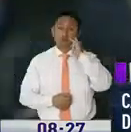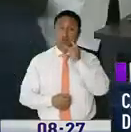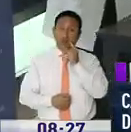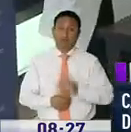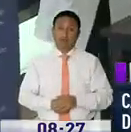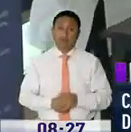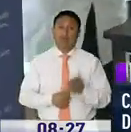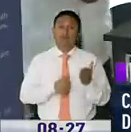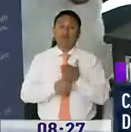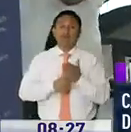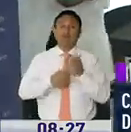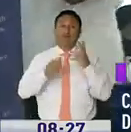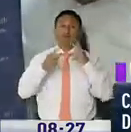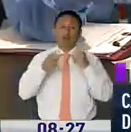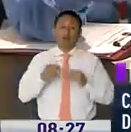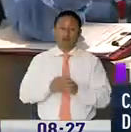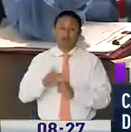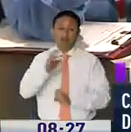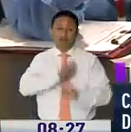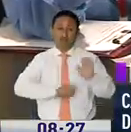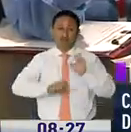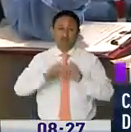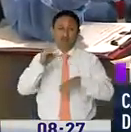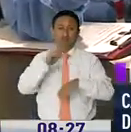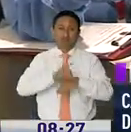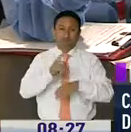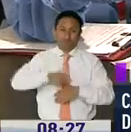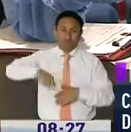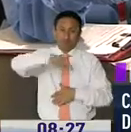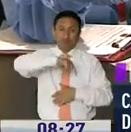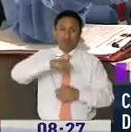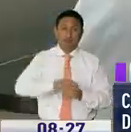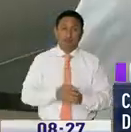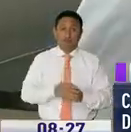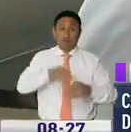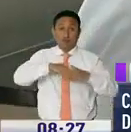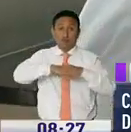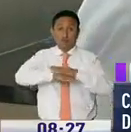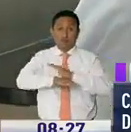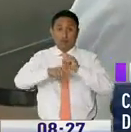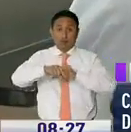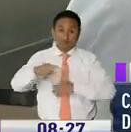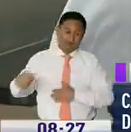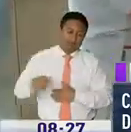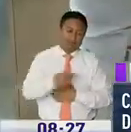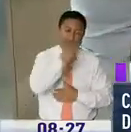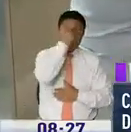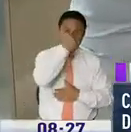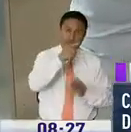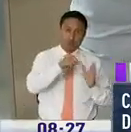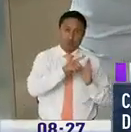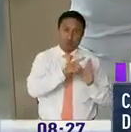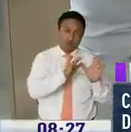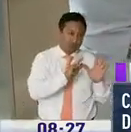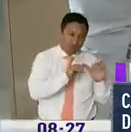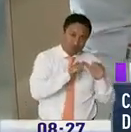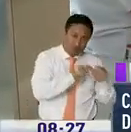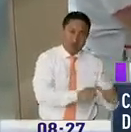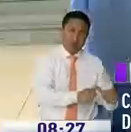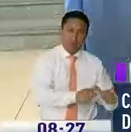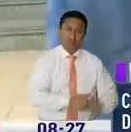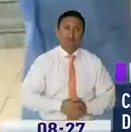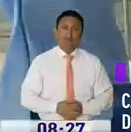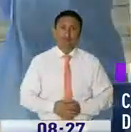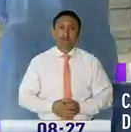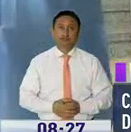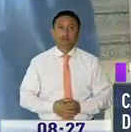de Salud Pública realizó una evaluación médica a los viajeros en el punto de entrada y fueron llevados a hoteles destinados para la cuarentena